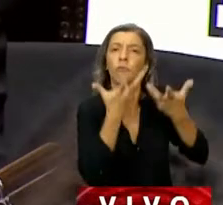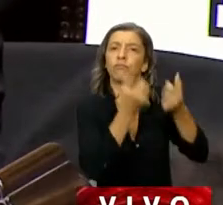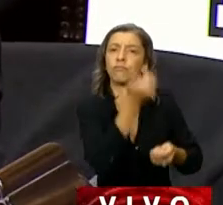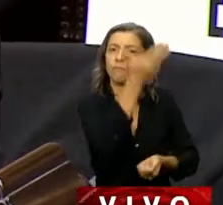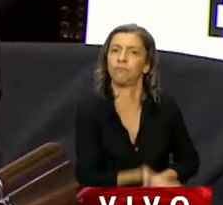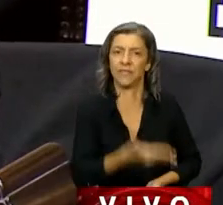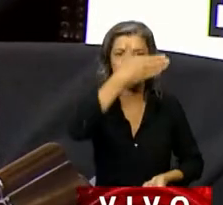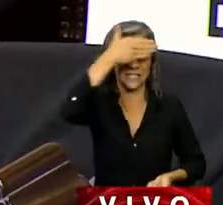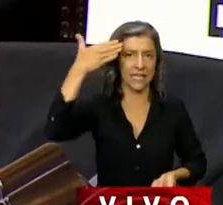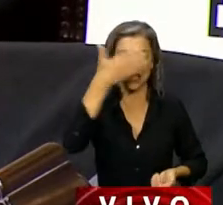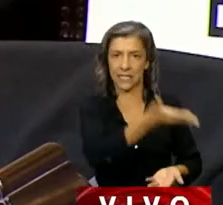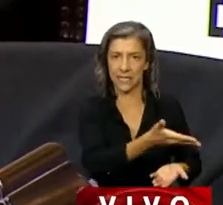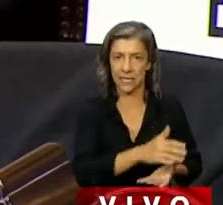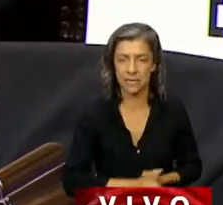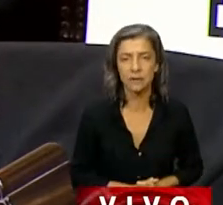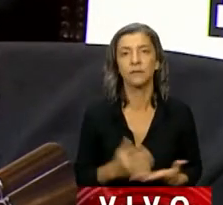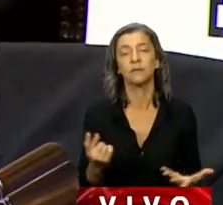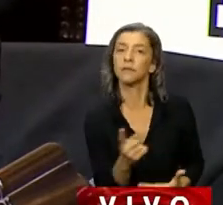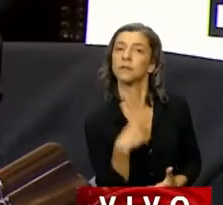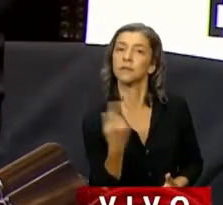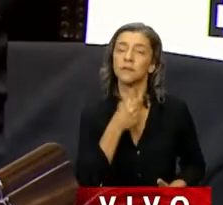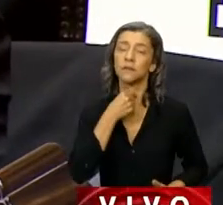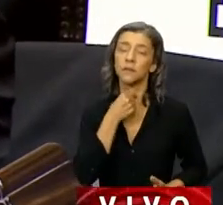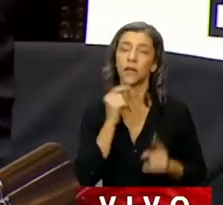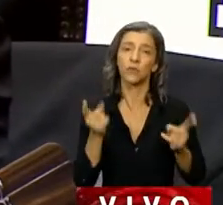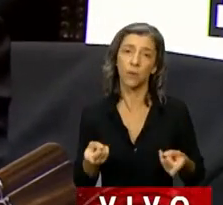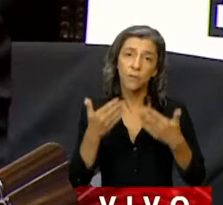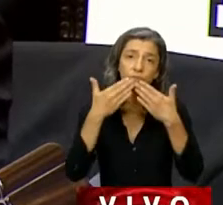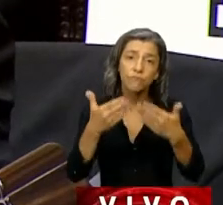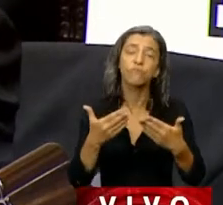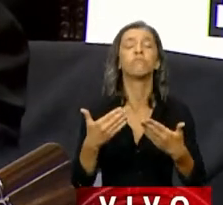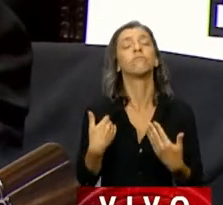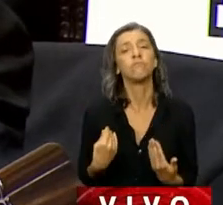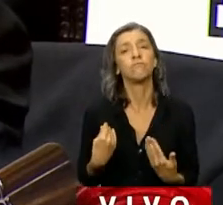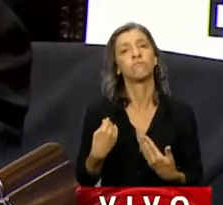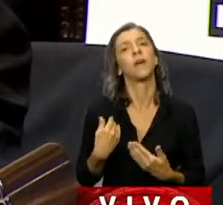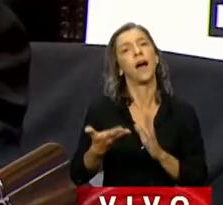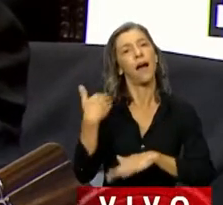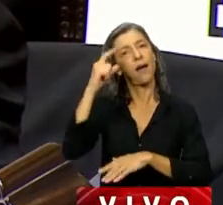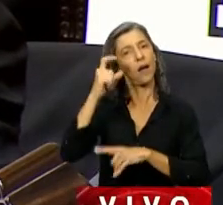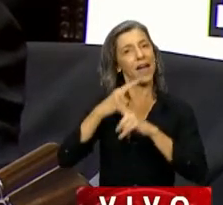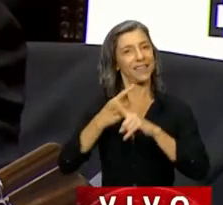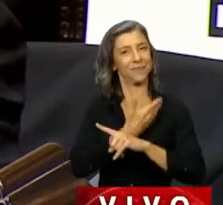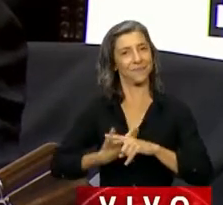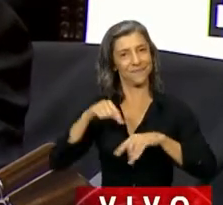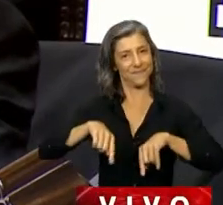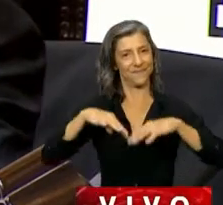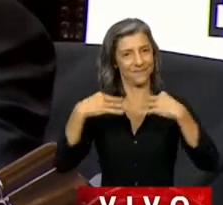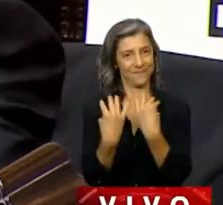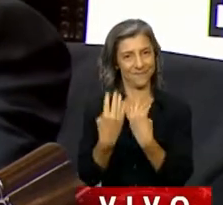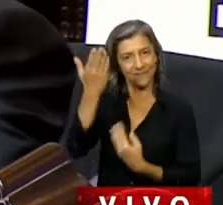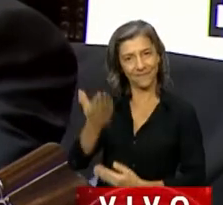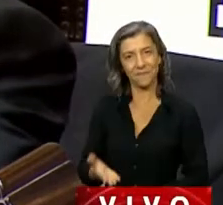presidente, nosotros también queremos hacer un agradecimiento a quien fuera el presidente de este cuerpo.